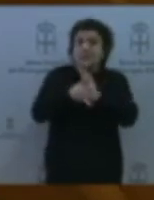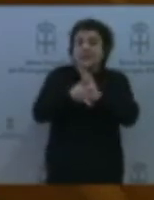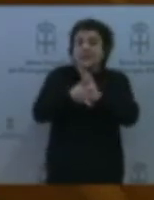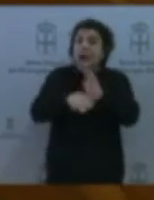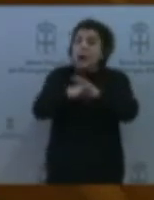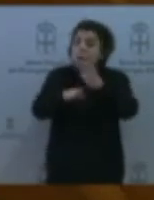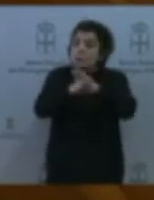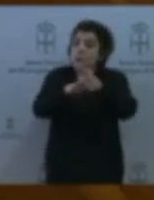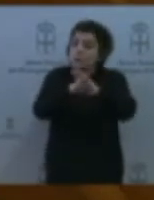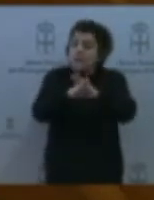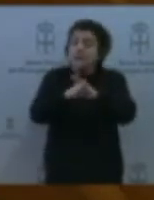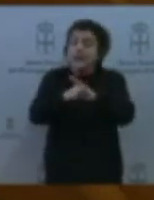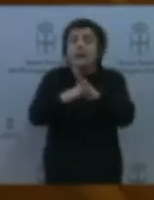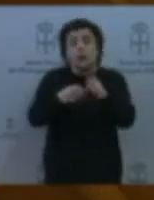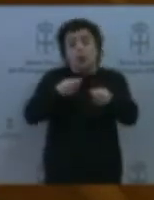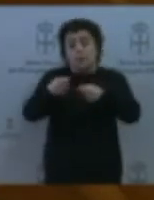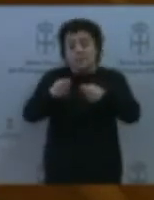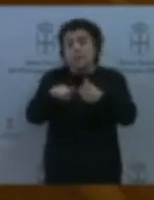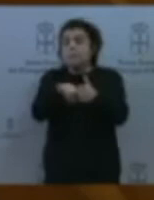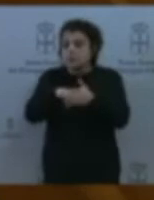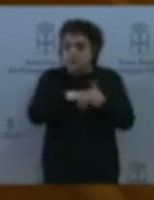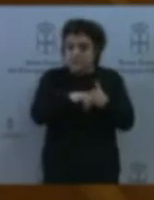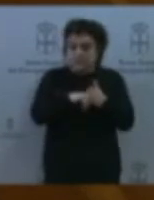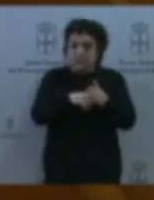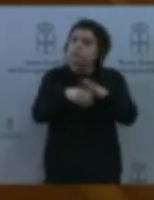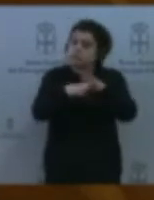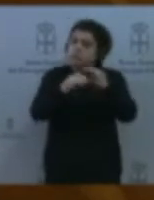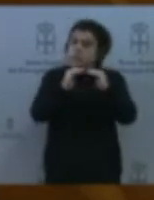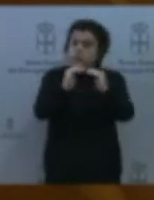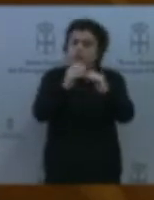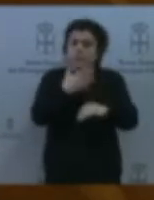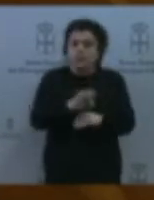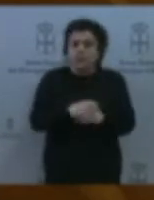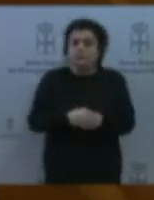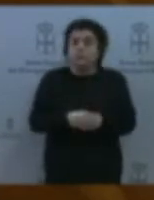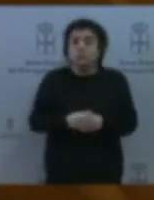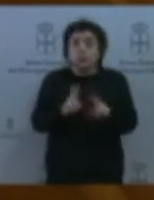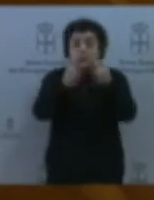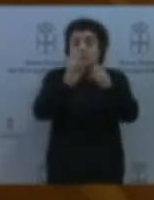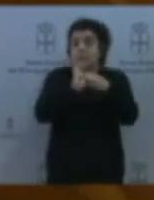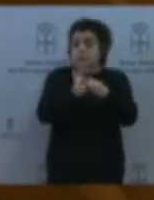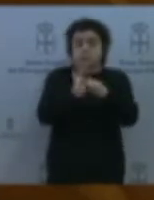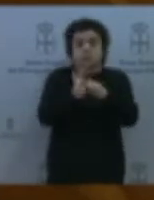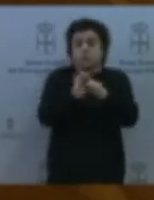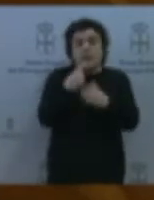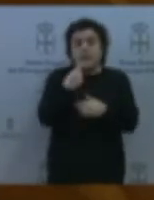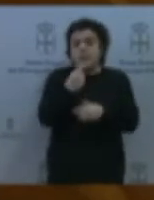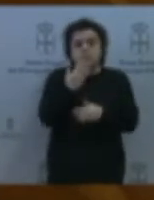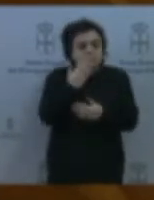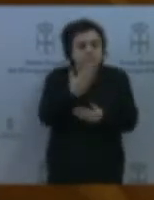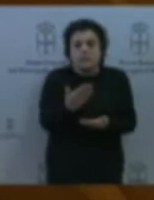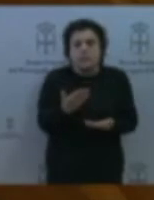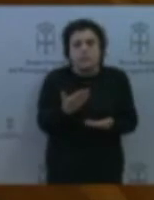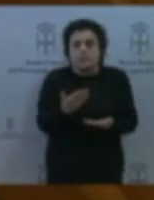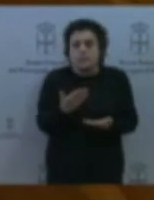demandamos. Así que yo en este sentido le digo sinceramente que no puedo compartir su reflexión. Y habla desde la perspectiva laboral. Se lo he dejado